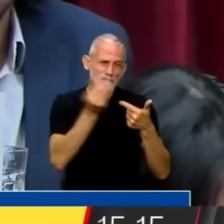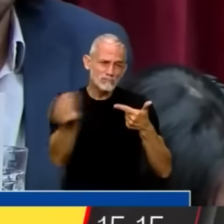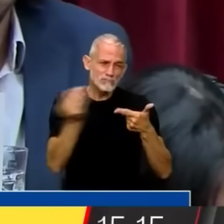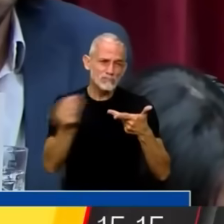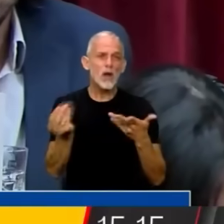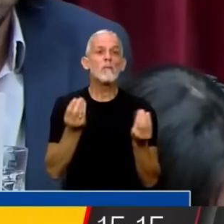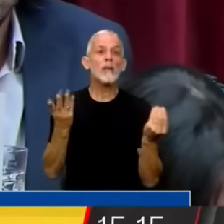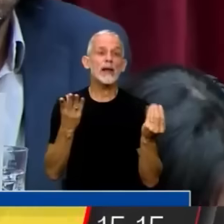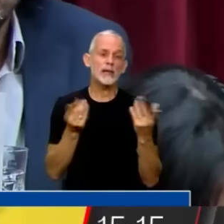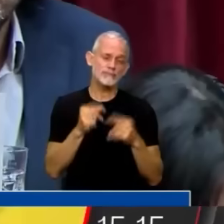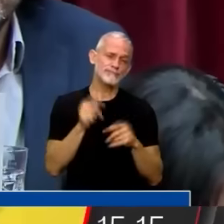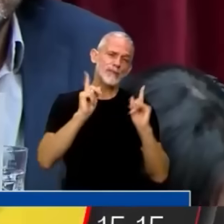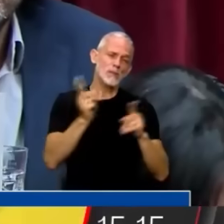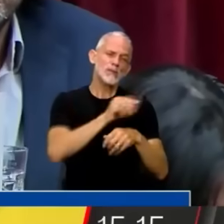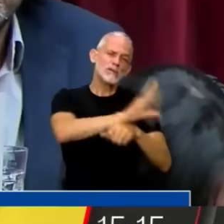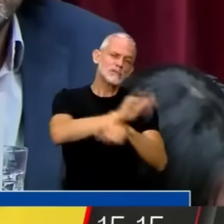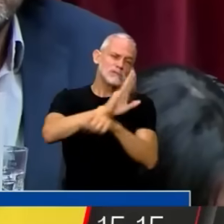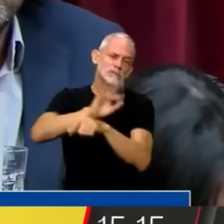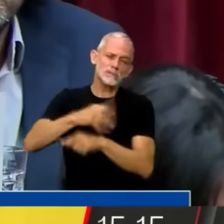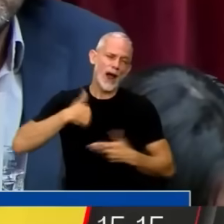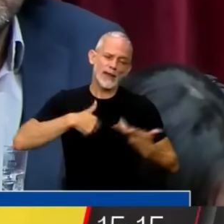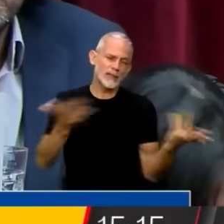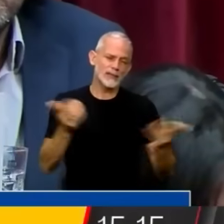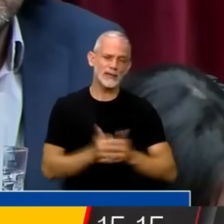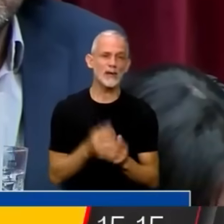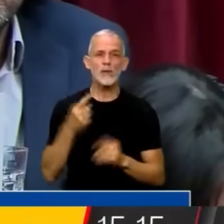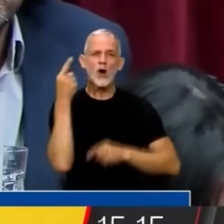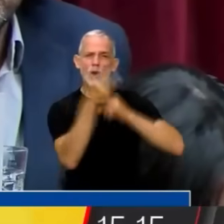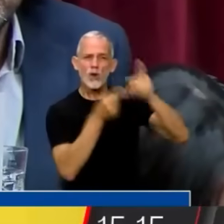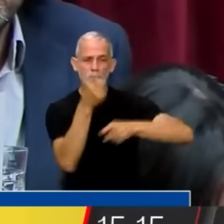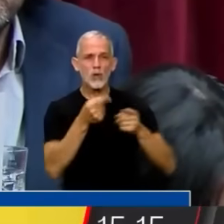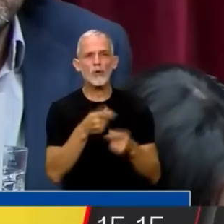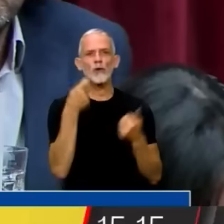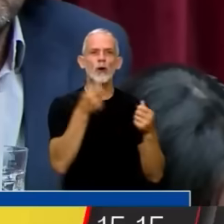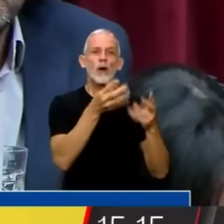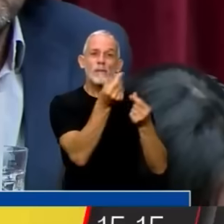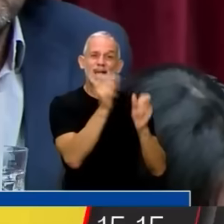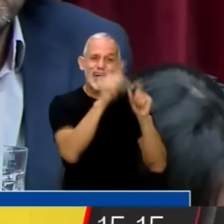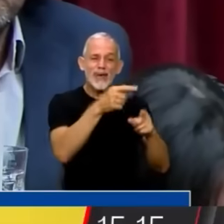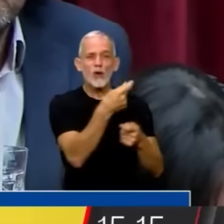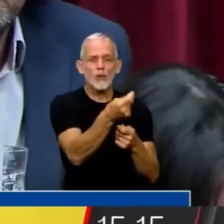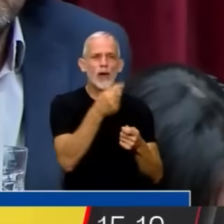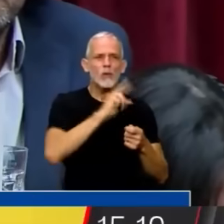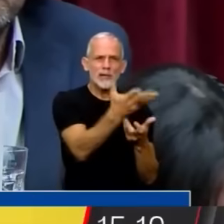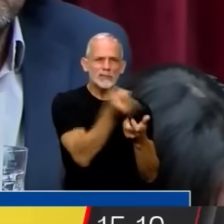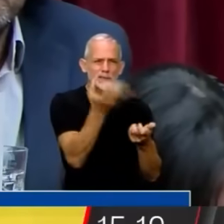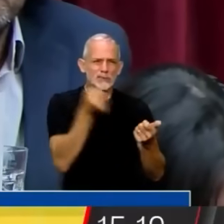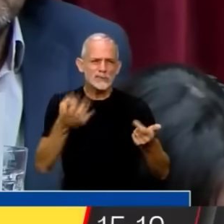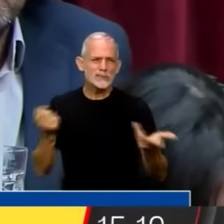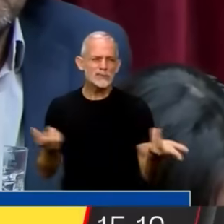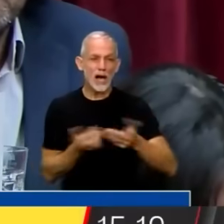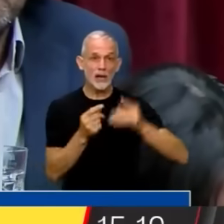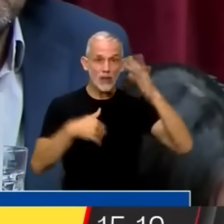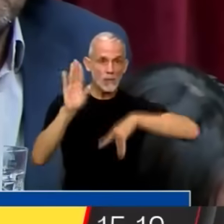qué? Para seguir saqueando al país, para atacar a fondo a los jubilados y jubiladas, para implementar